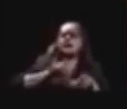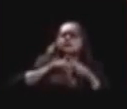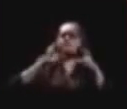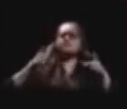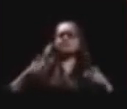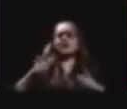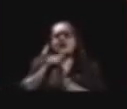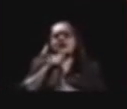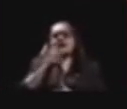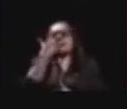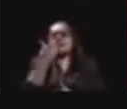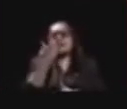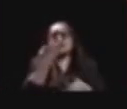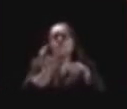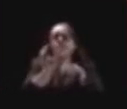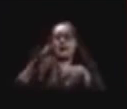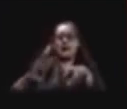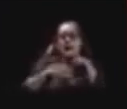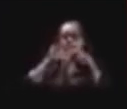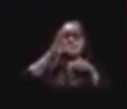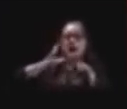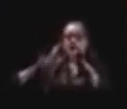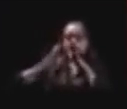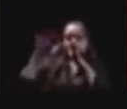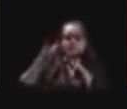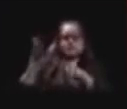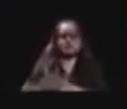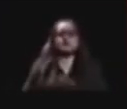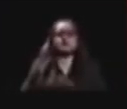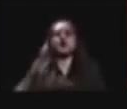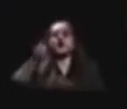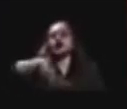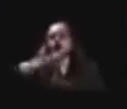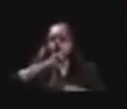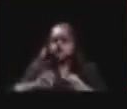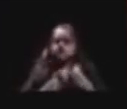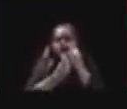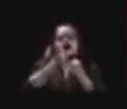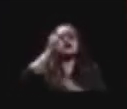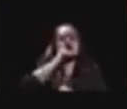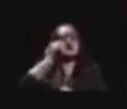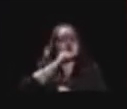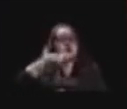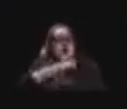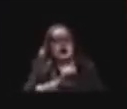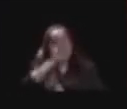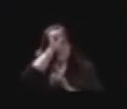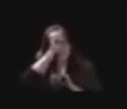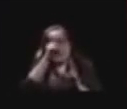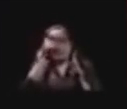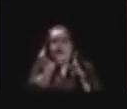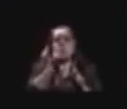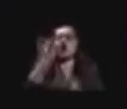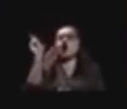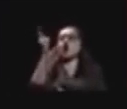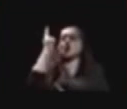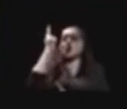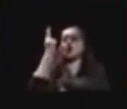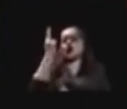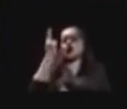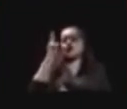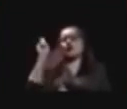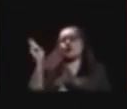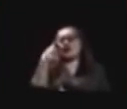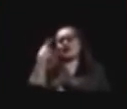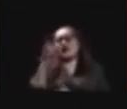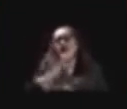ampliaremos a 5 preparatorias más. Fortaleceremos, respetando su autonomía, a la Universidad Autónoma de la